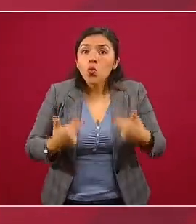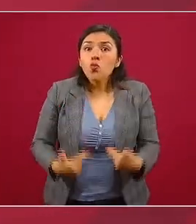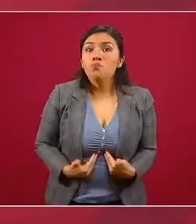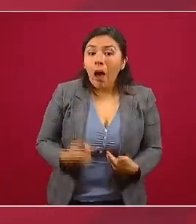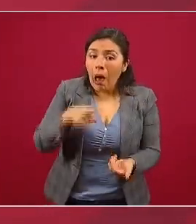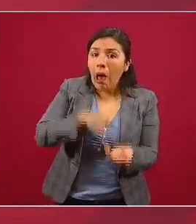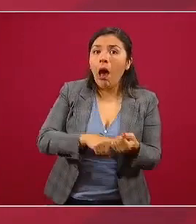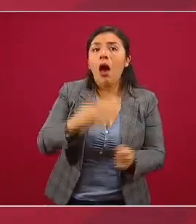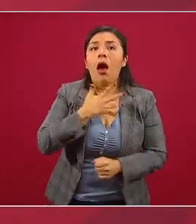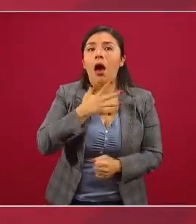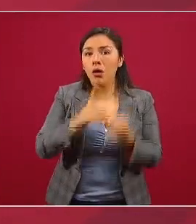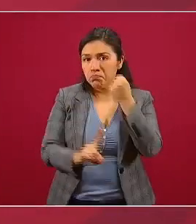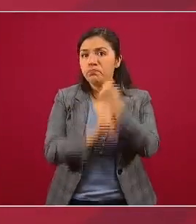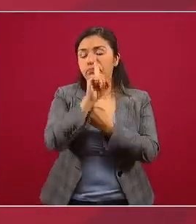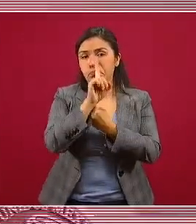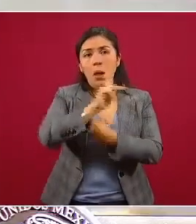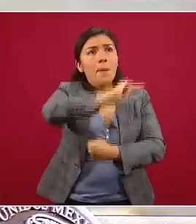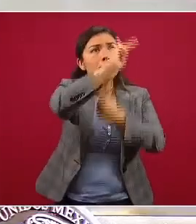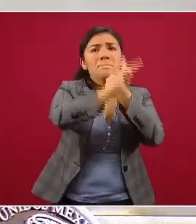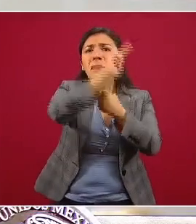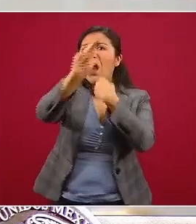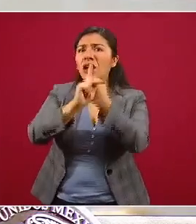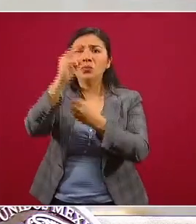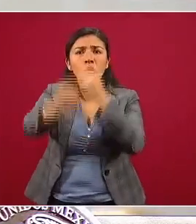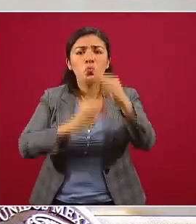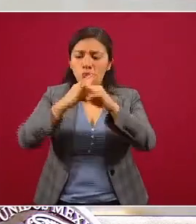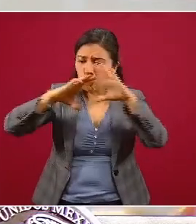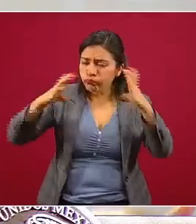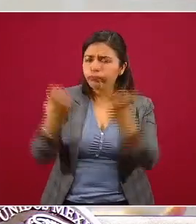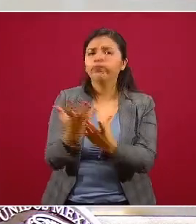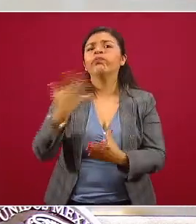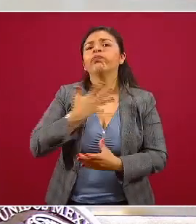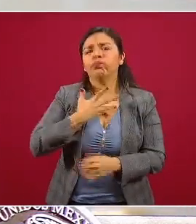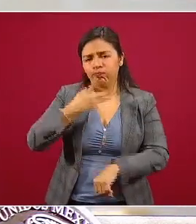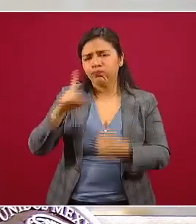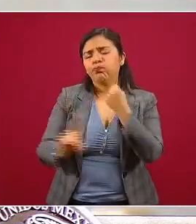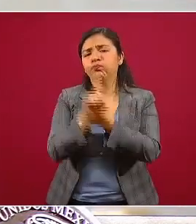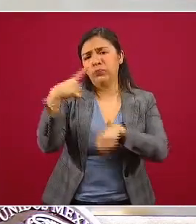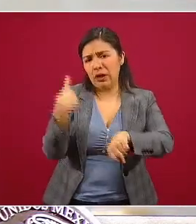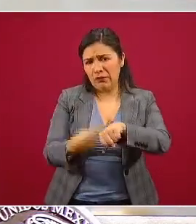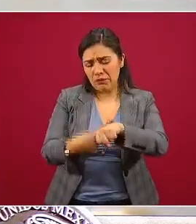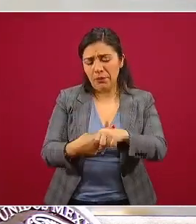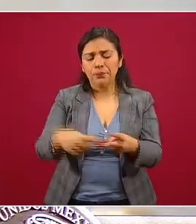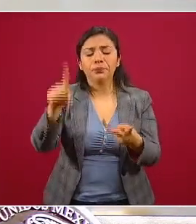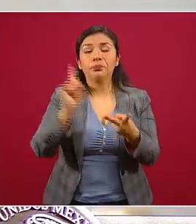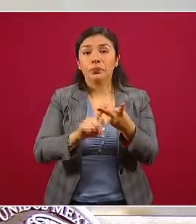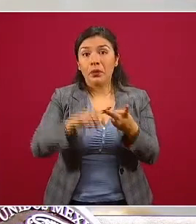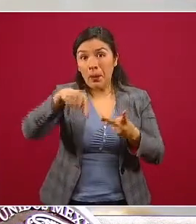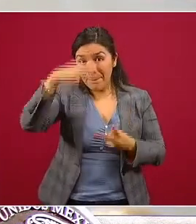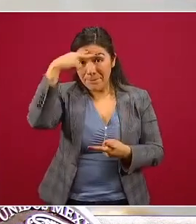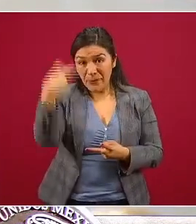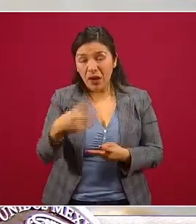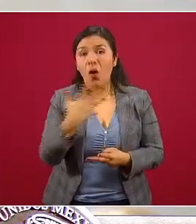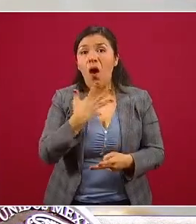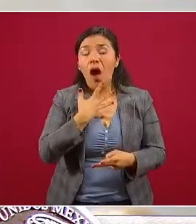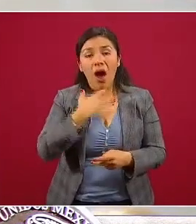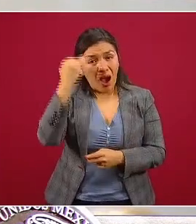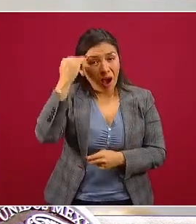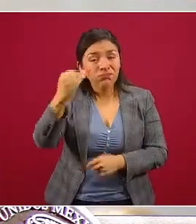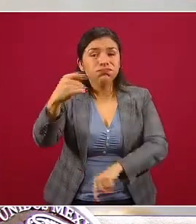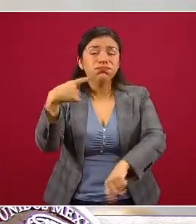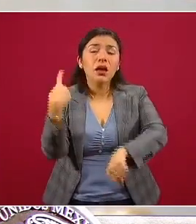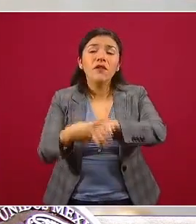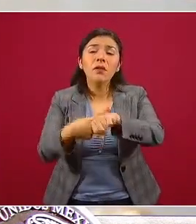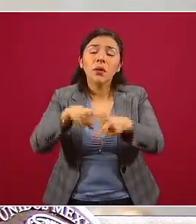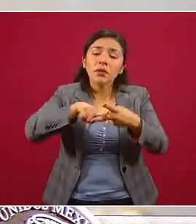humana, y todos los países del mundo tenemos la epidemia. Segundo es que en México tenemos una epidemia que empezó